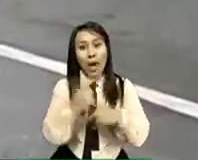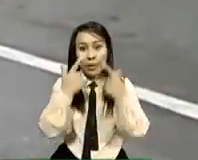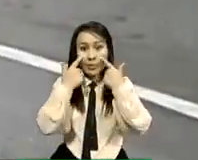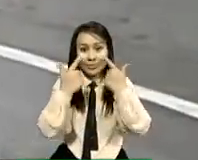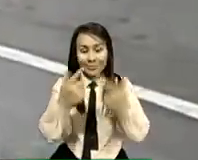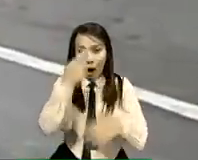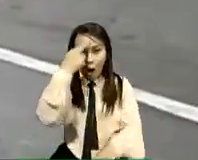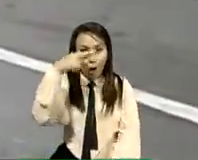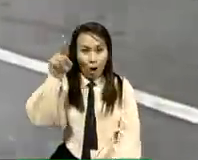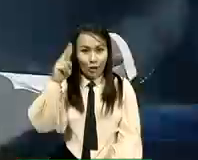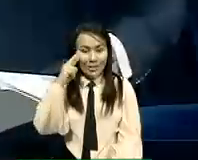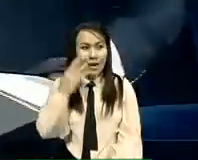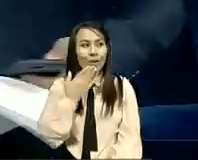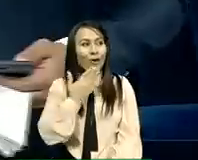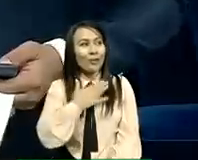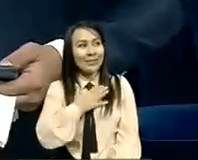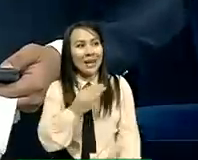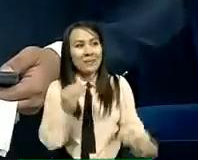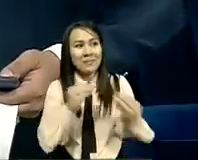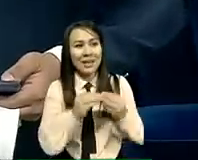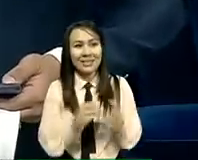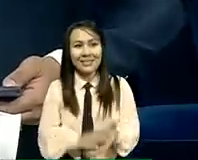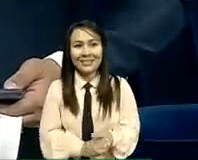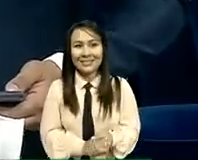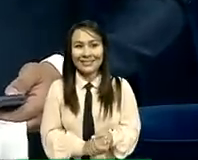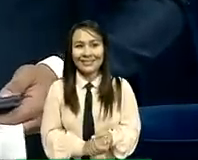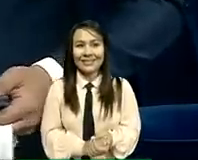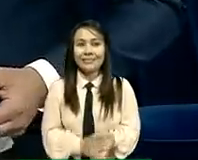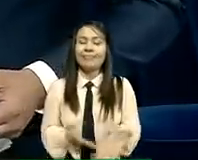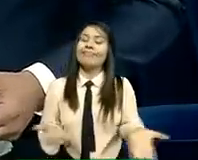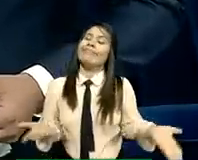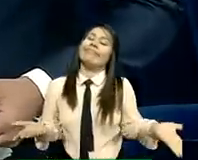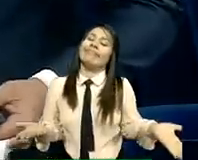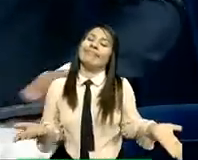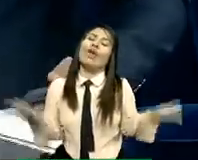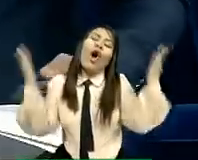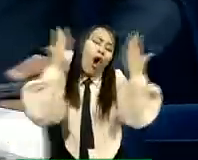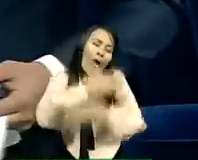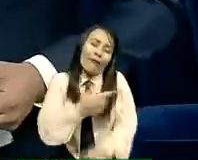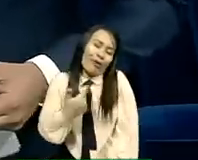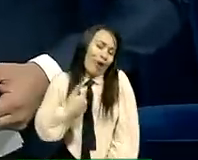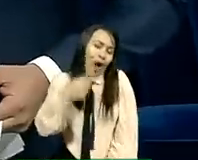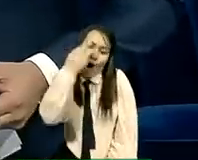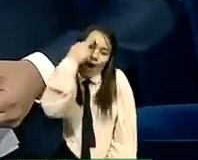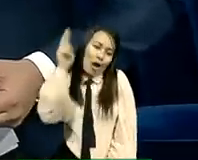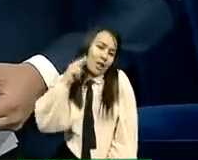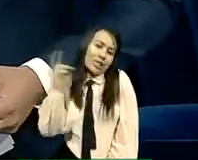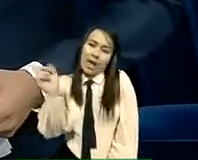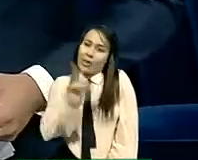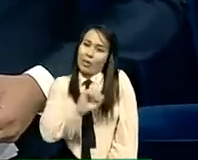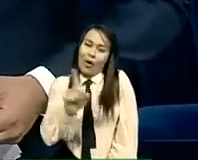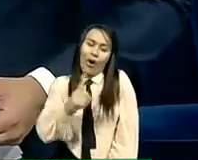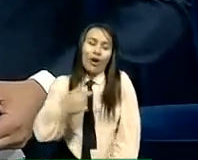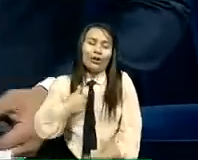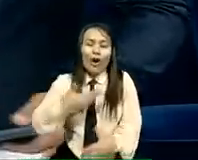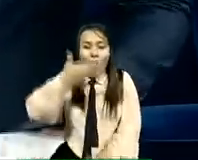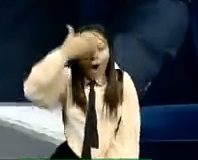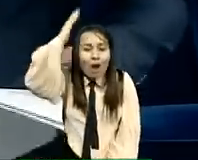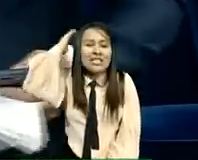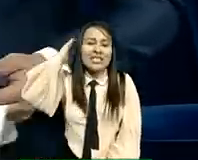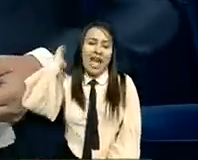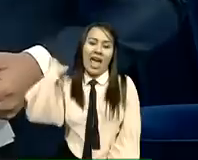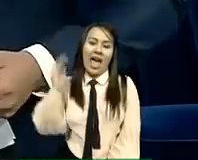sí, desde estudio, con más información, adelante. Bueno, se confundió un poco, mi querido... Tocayo, José Luis,